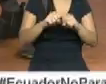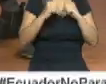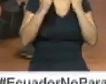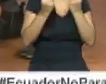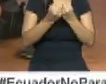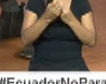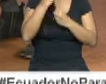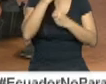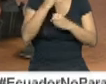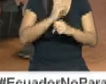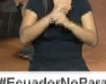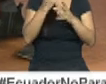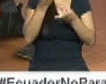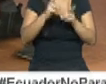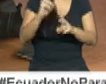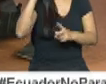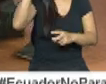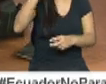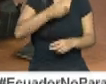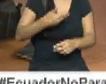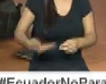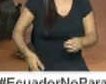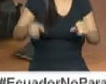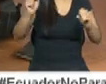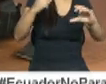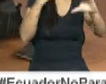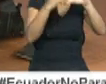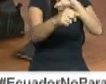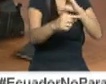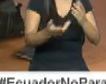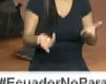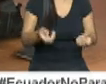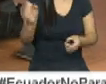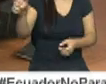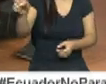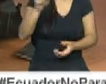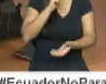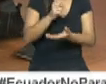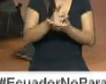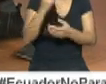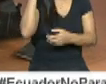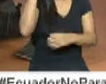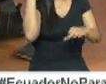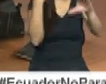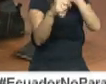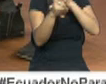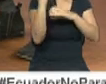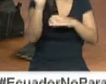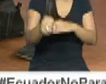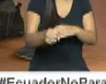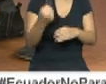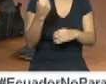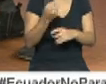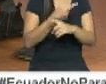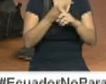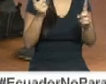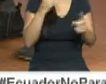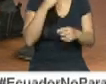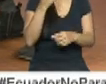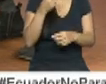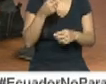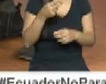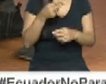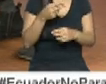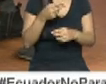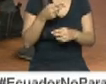Creo que está también en pleno derecho, sí, sí, de hacerlo y de poder comunicar de esa manera. Así es. Pero mira, o sea, ¿cómo se llegó a esto? Ese es el problema.